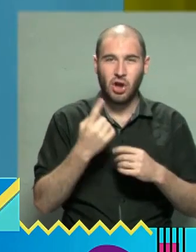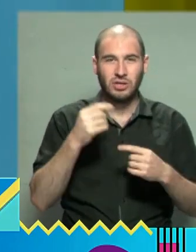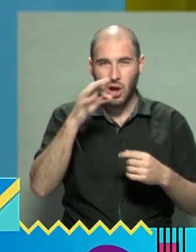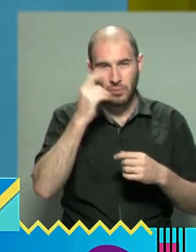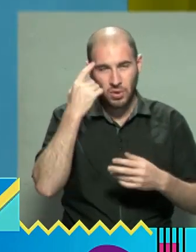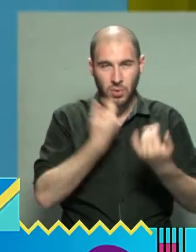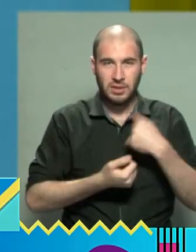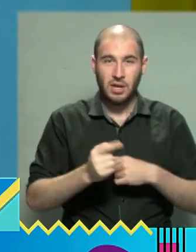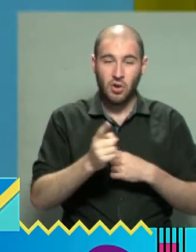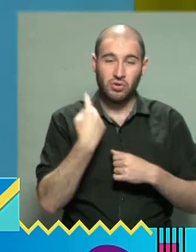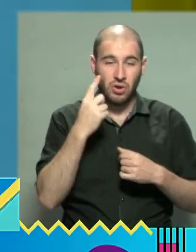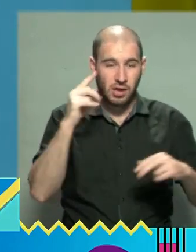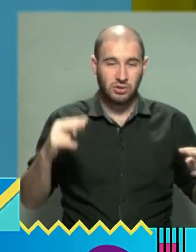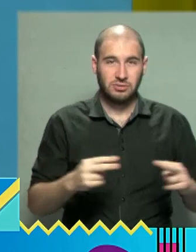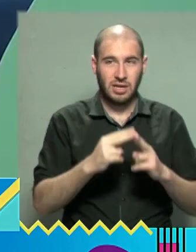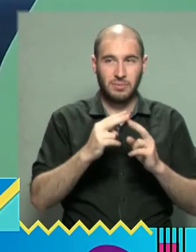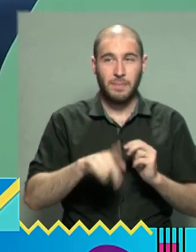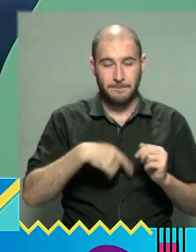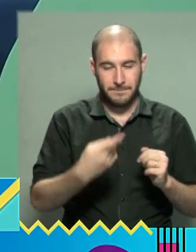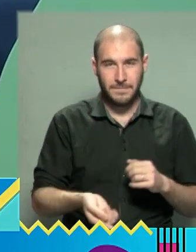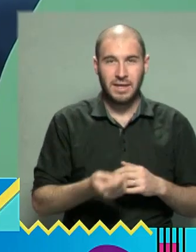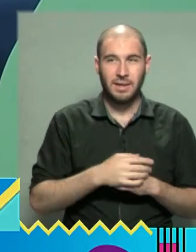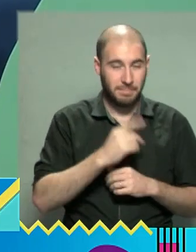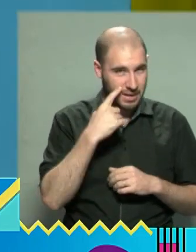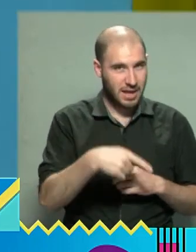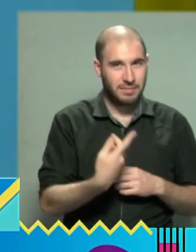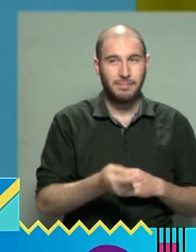piensan. Nosotros nos reencontramos mañana.